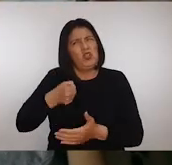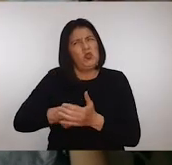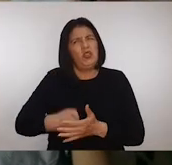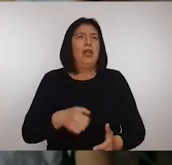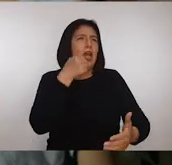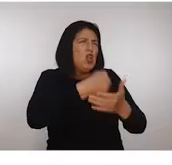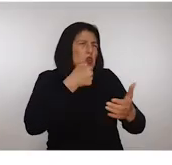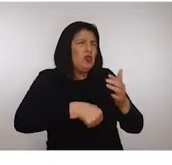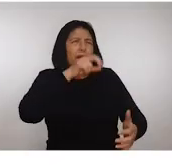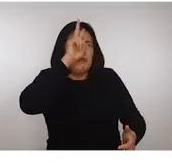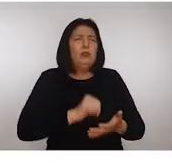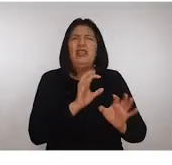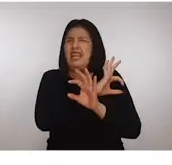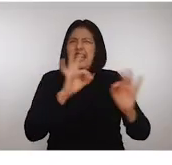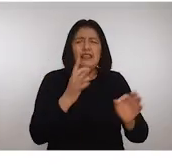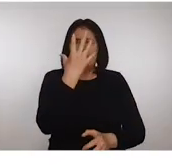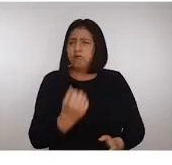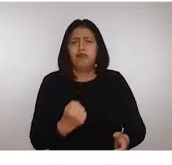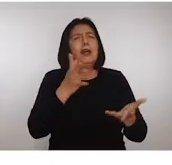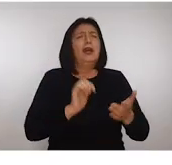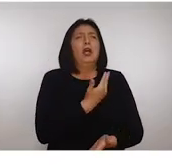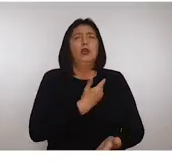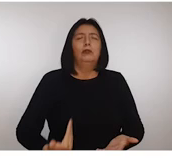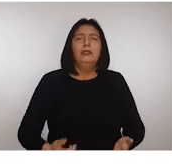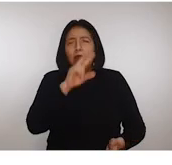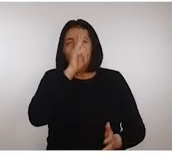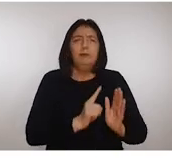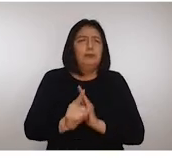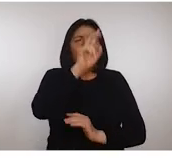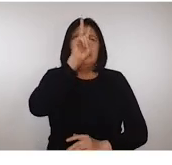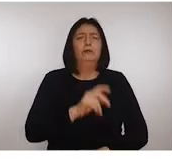historia lucha lucha pero no hay nada que nos detenga gobierno del perú el perú primero